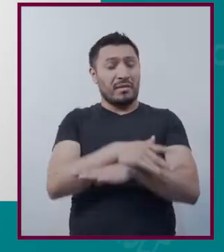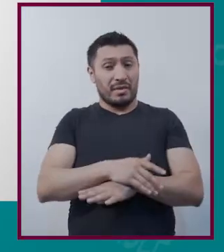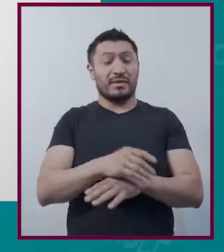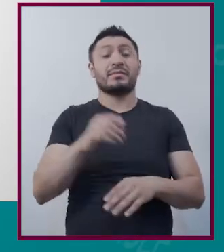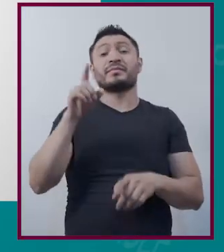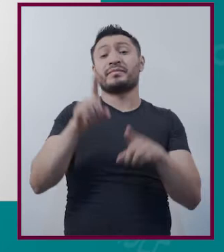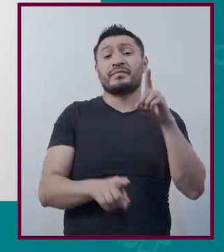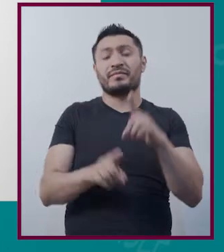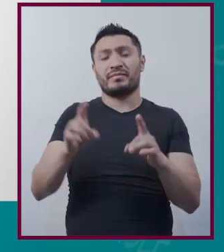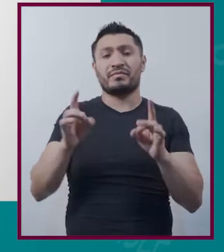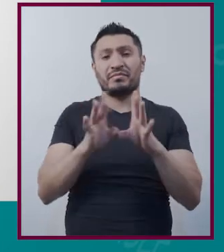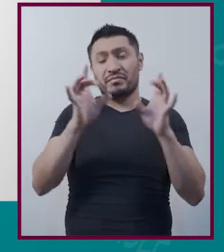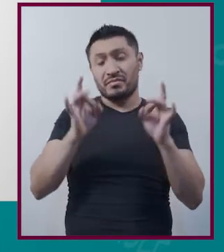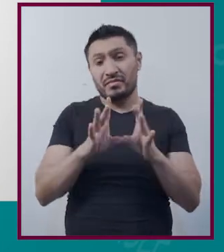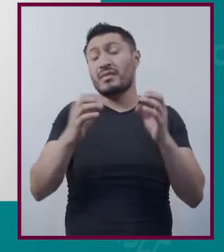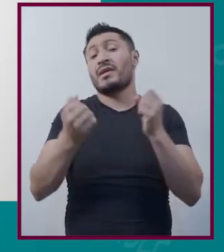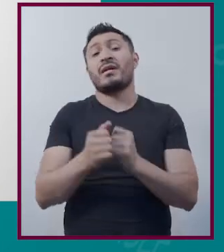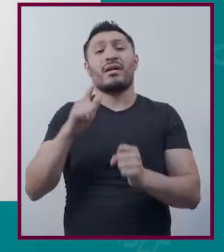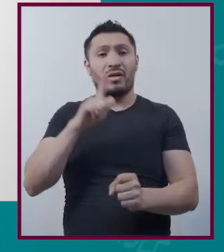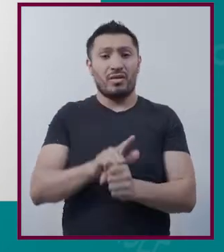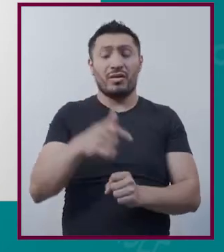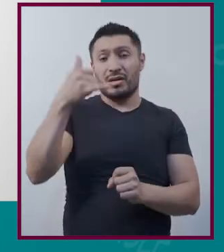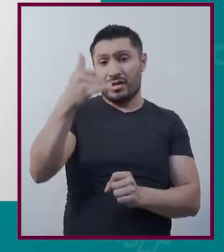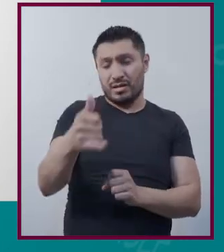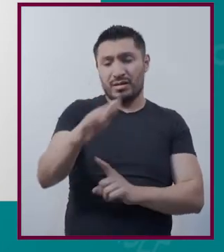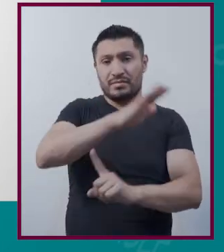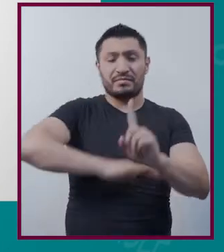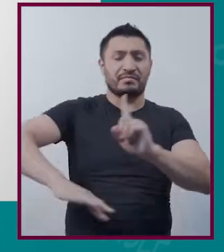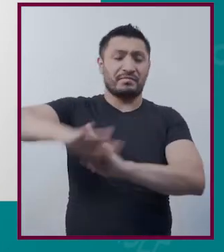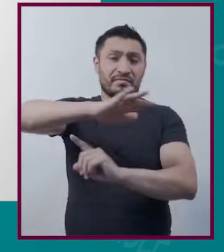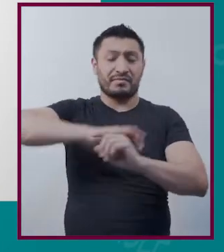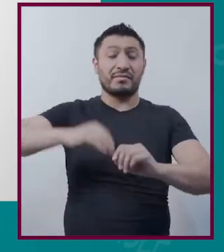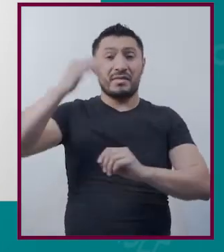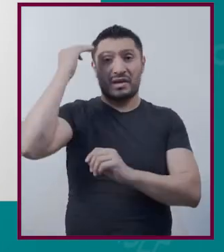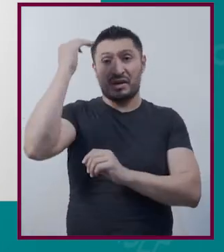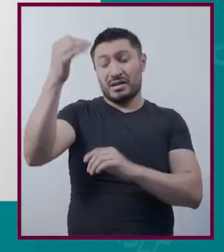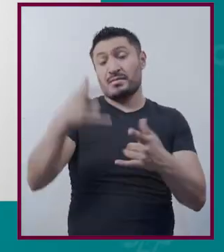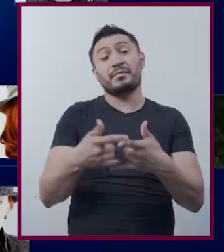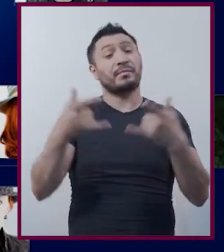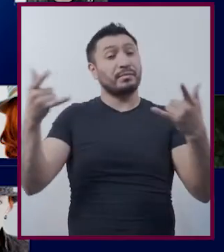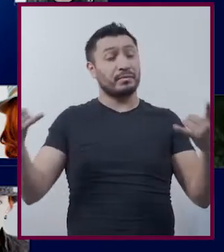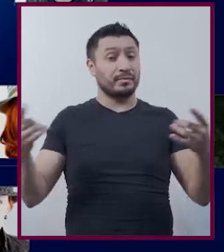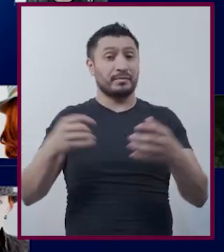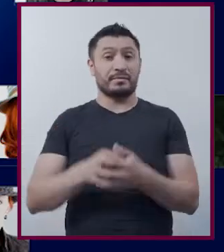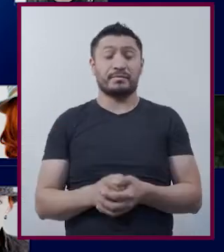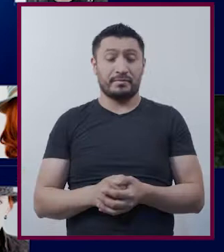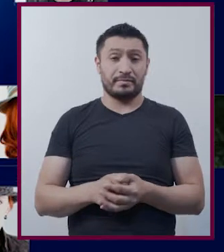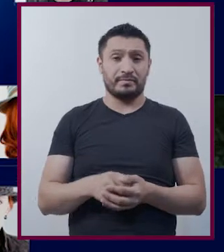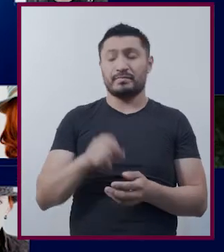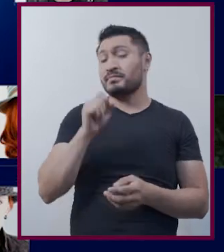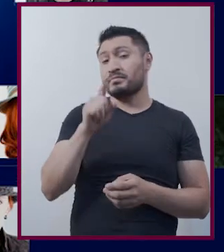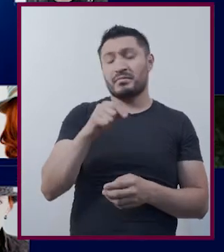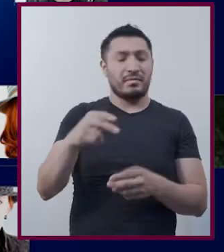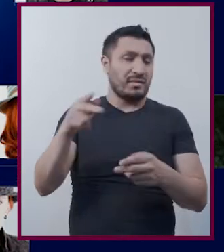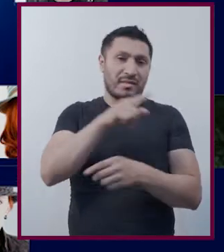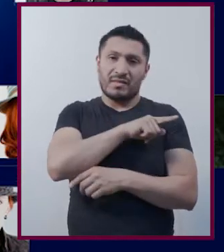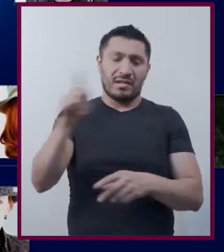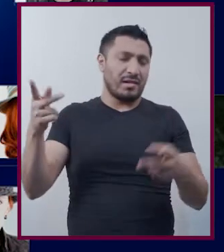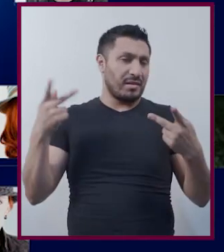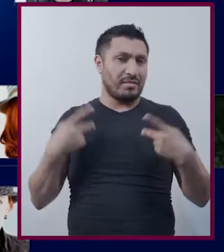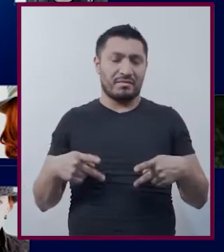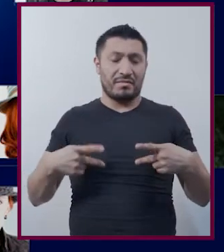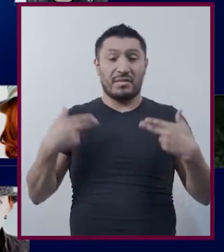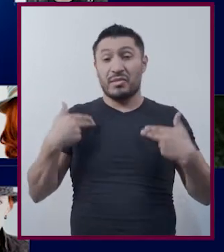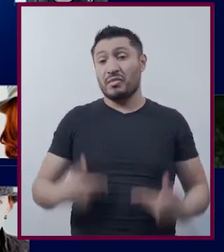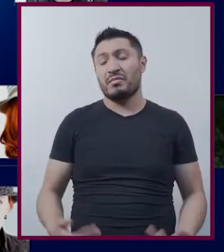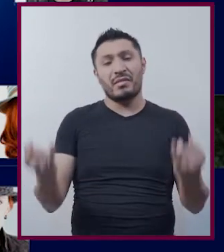por los acontecimientos sociales y la propia circunstancia y tiempo histórico. Finalmente, son seres humanos como tú y